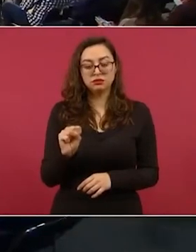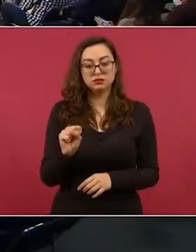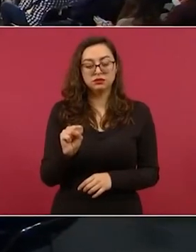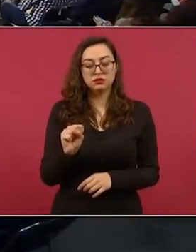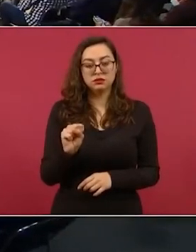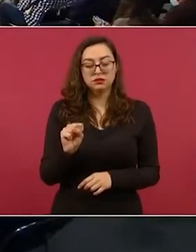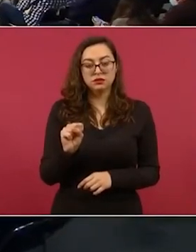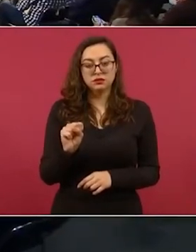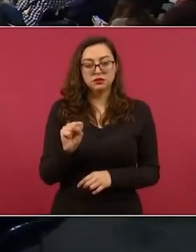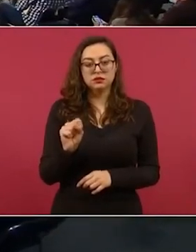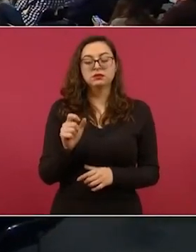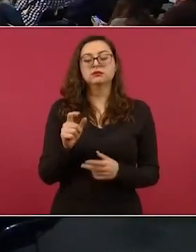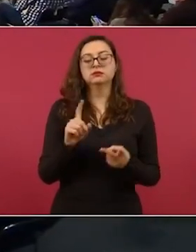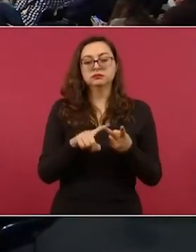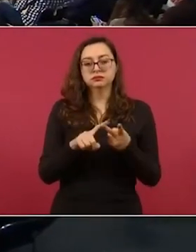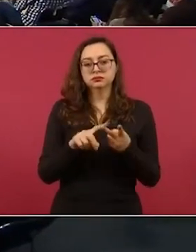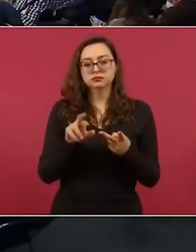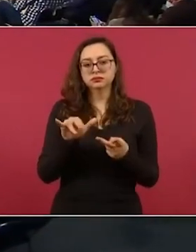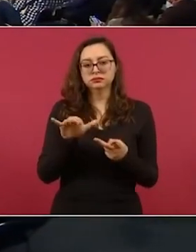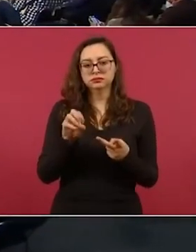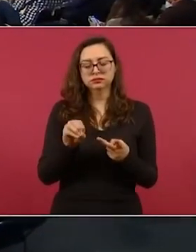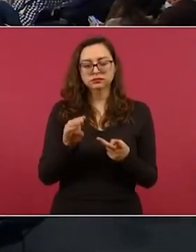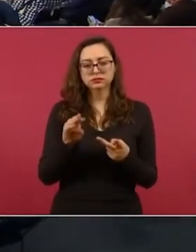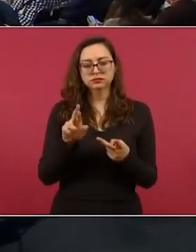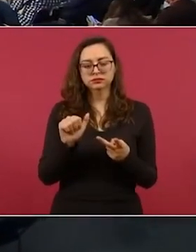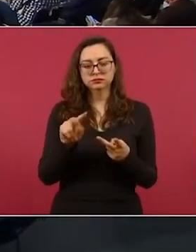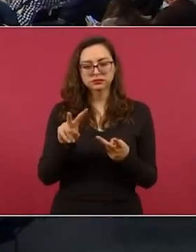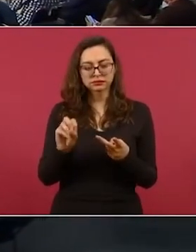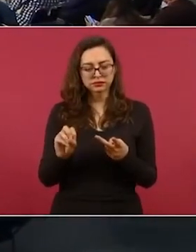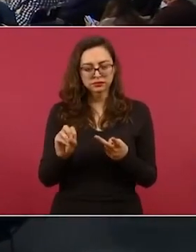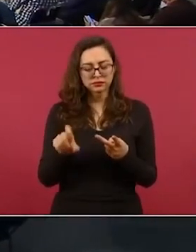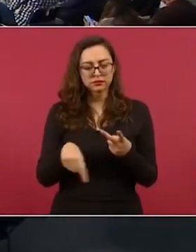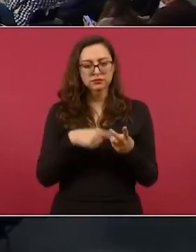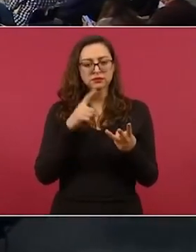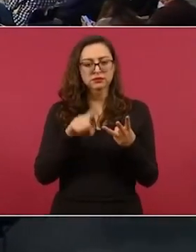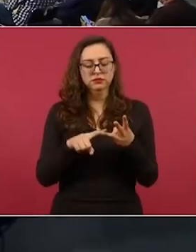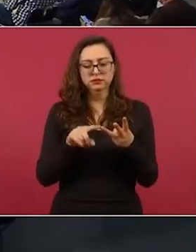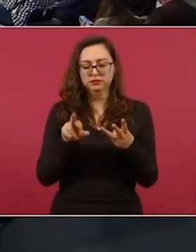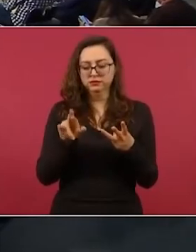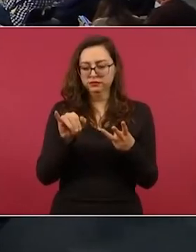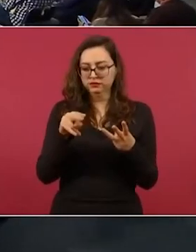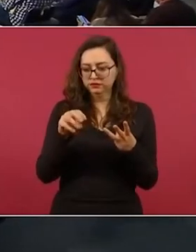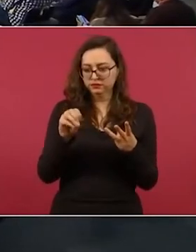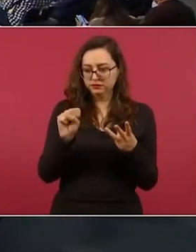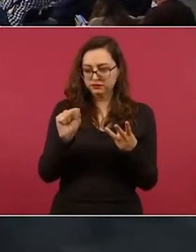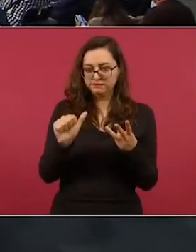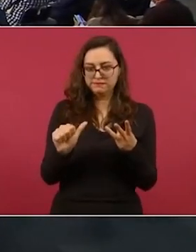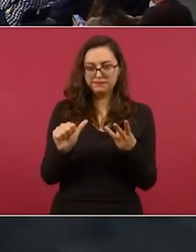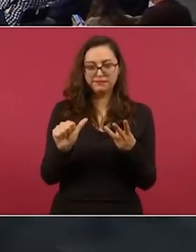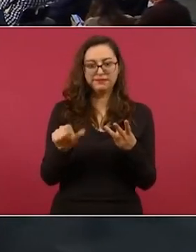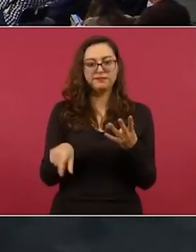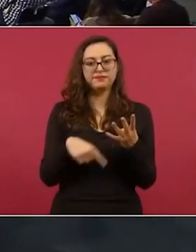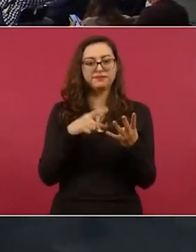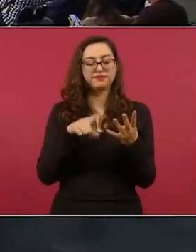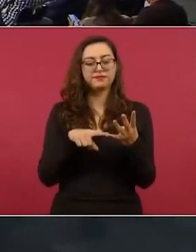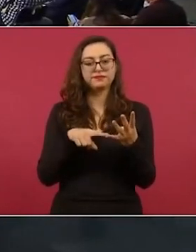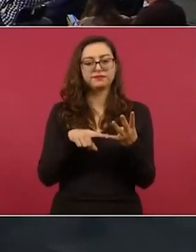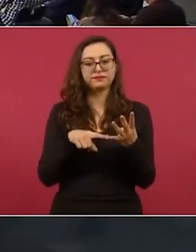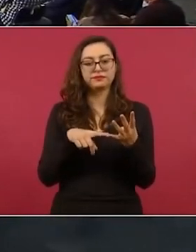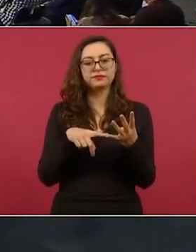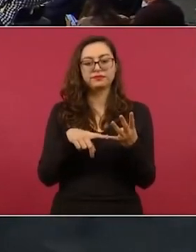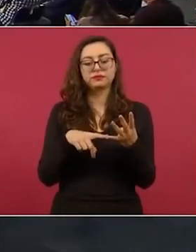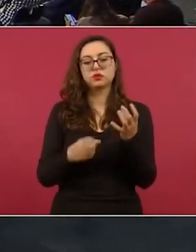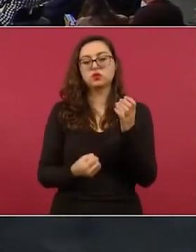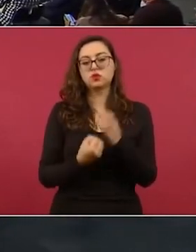en Río Bravo, en Reynosa y en Nuevo